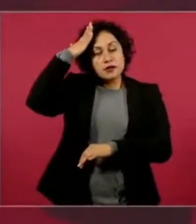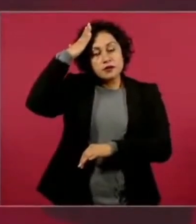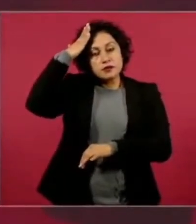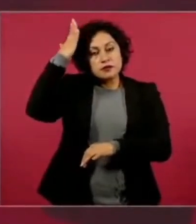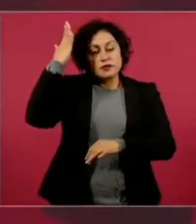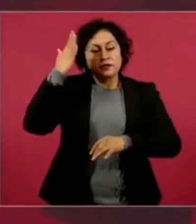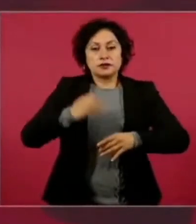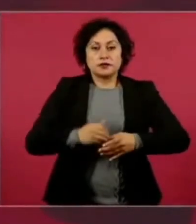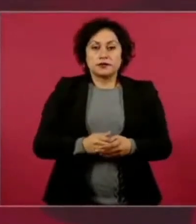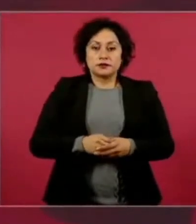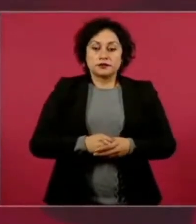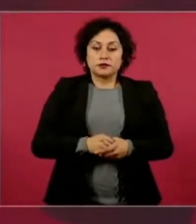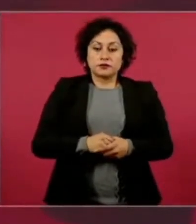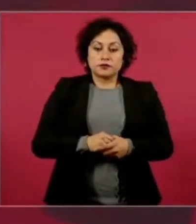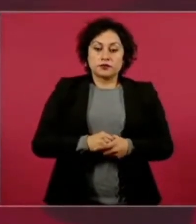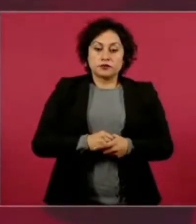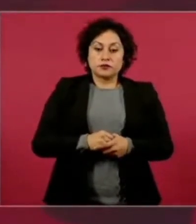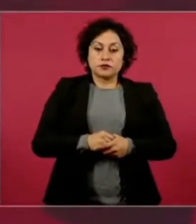del